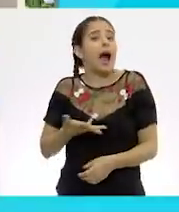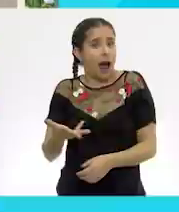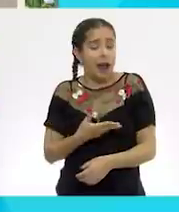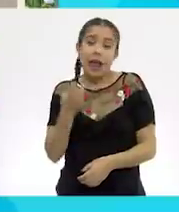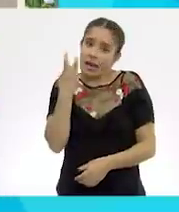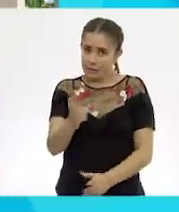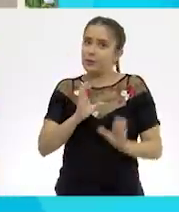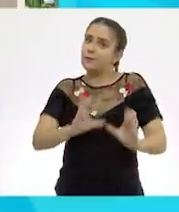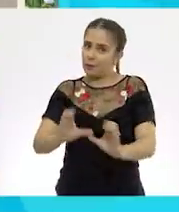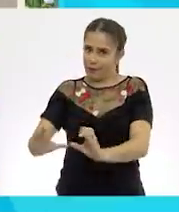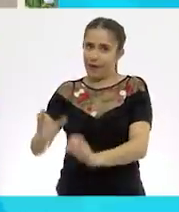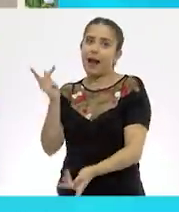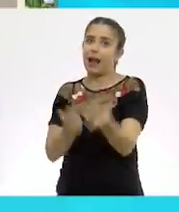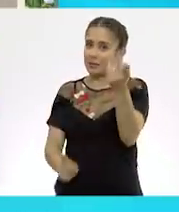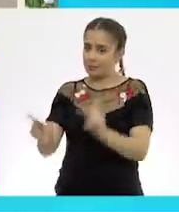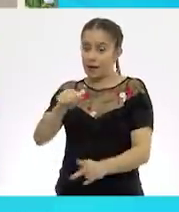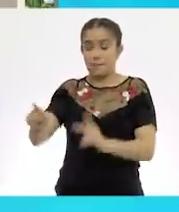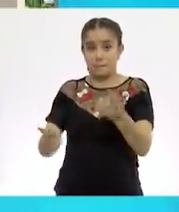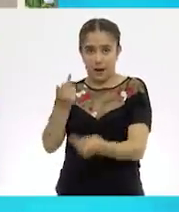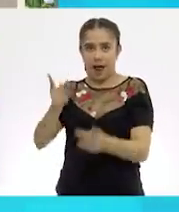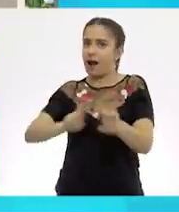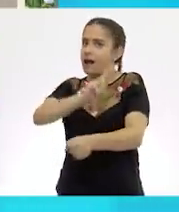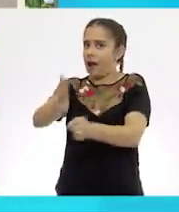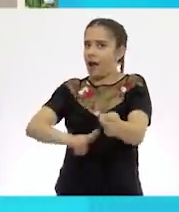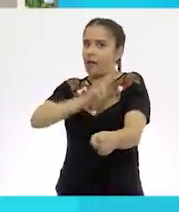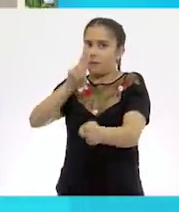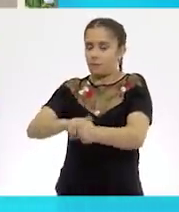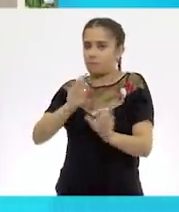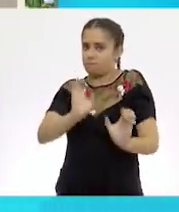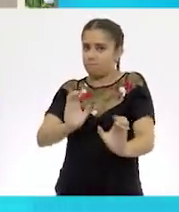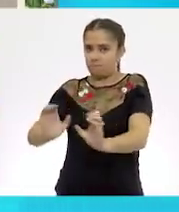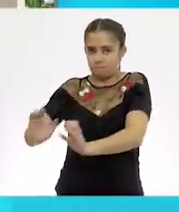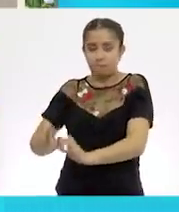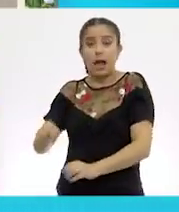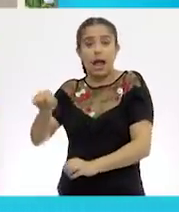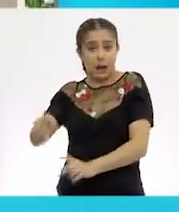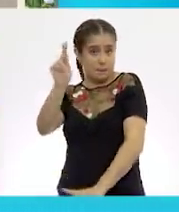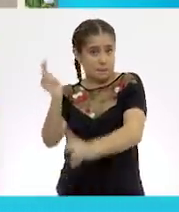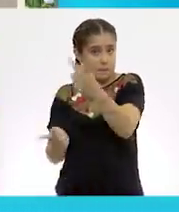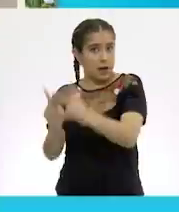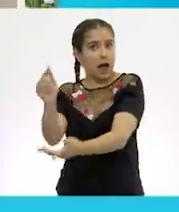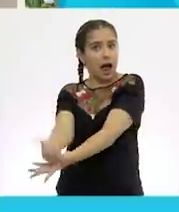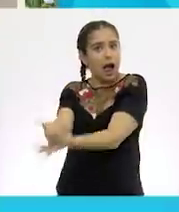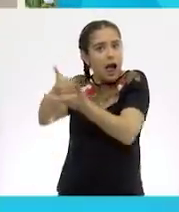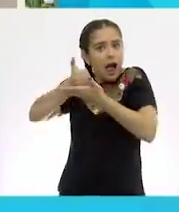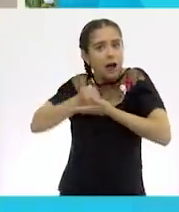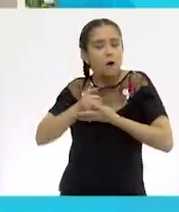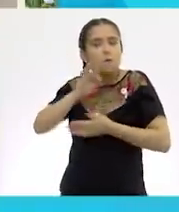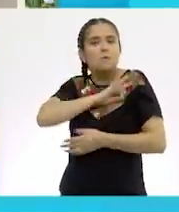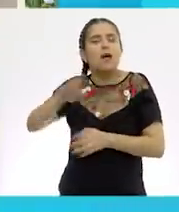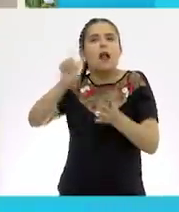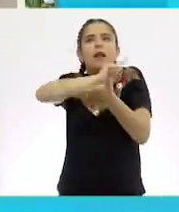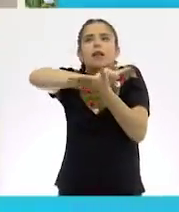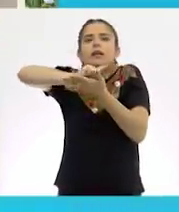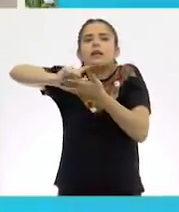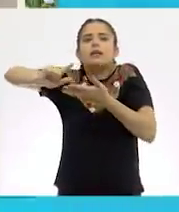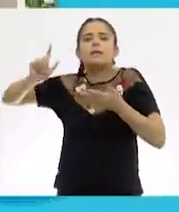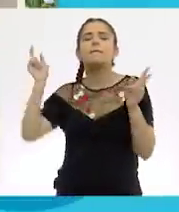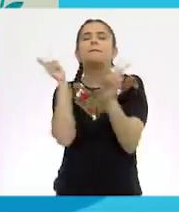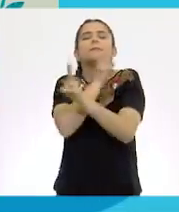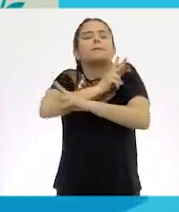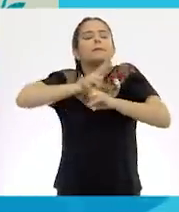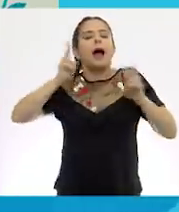que cuidarlas ya que son parte de la naturaleza. Y ellas nos ayudan a purificar el aire que